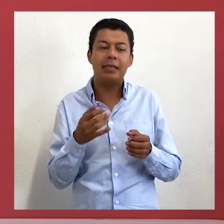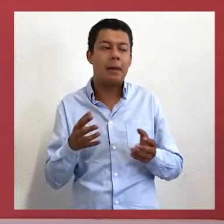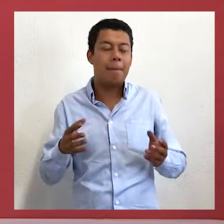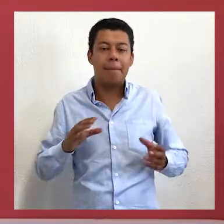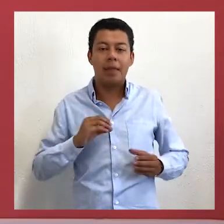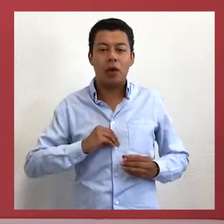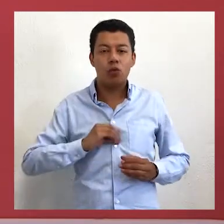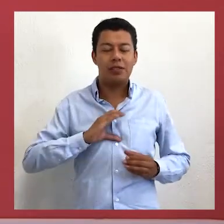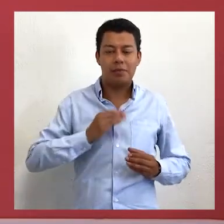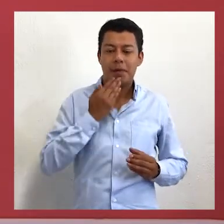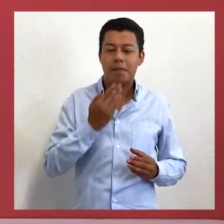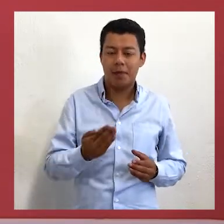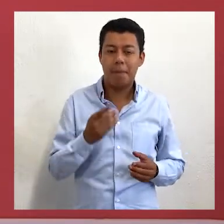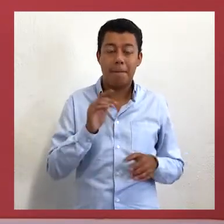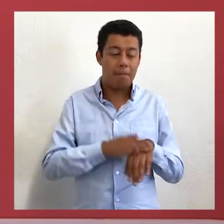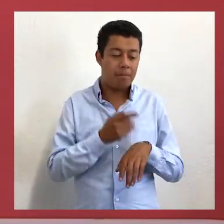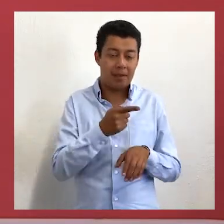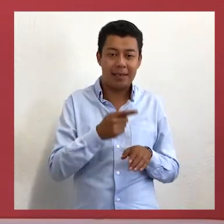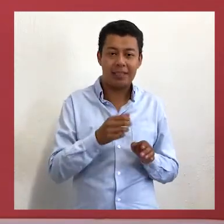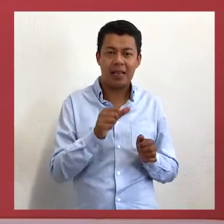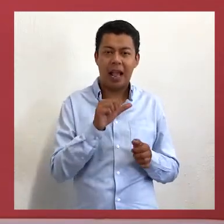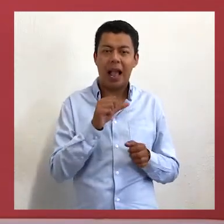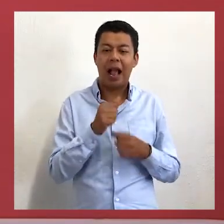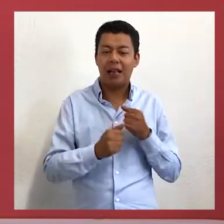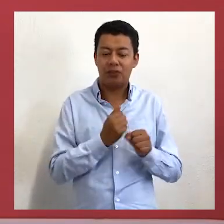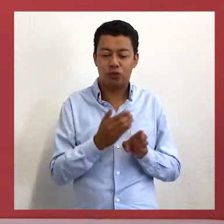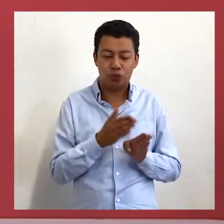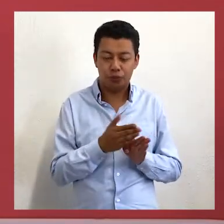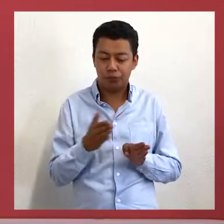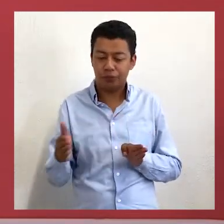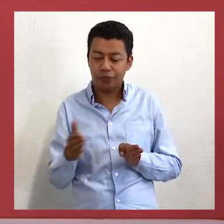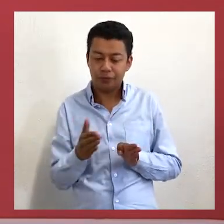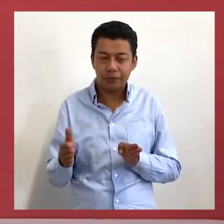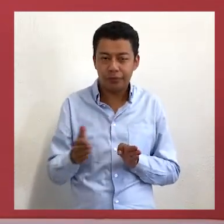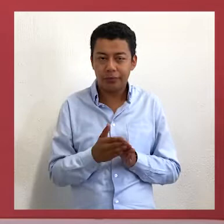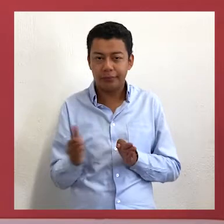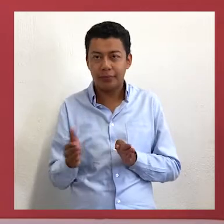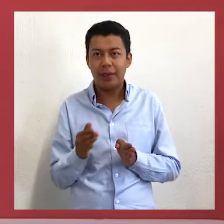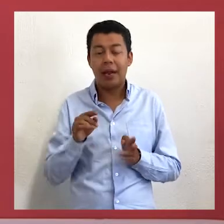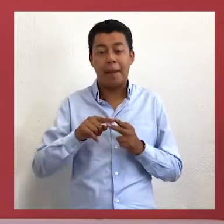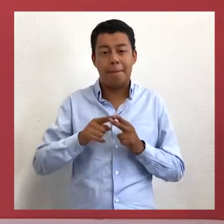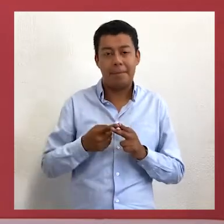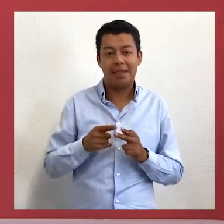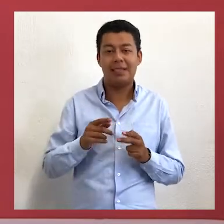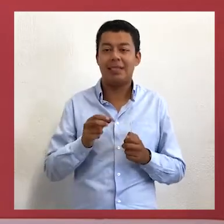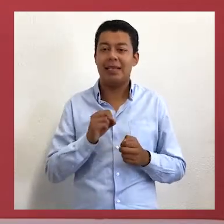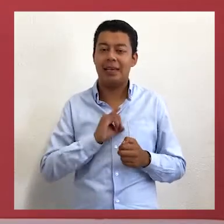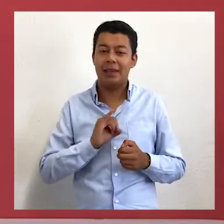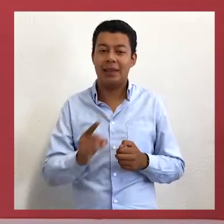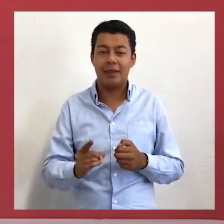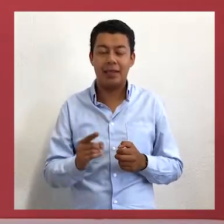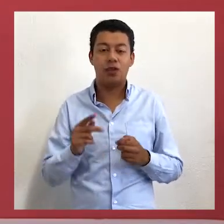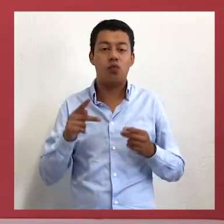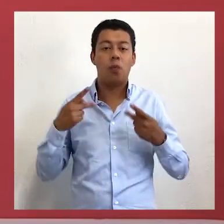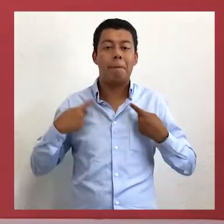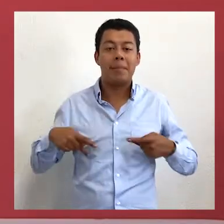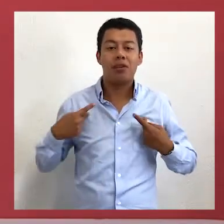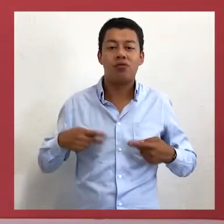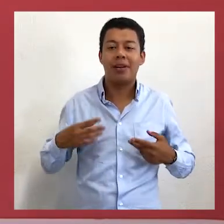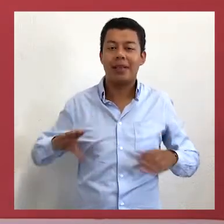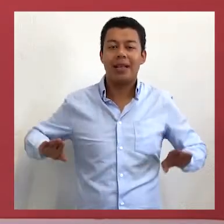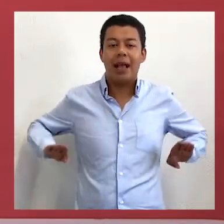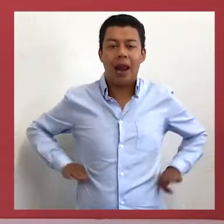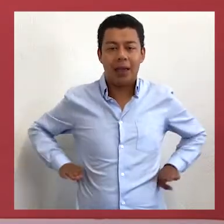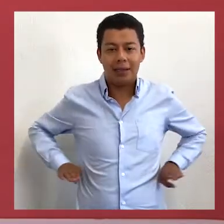buena autoestima, porque en esta etapa, como ya les mencionaba, comienzan a desarrollar su identidad, su